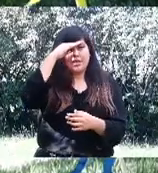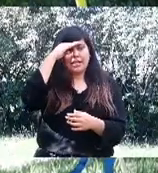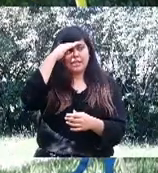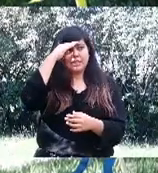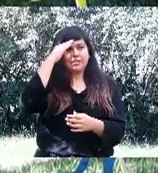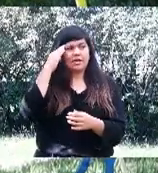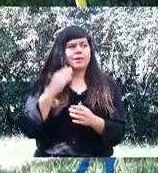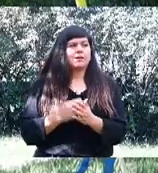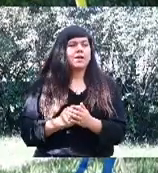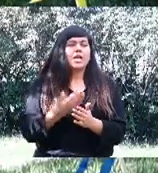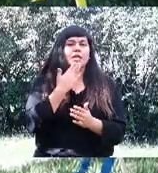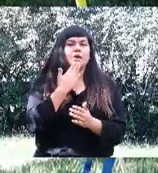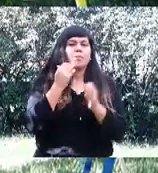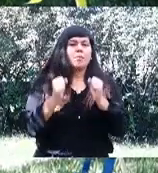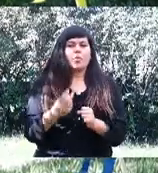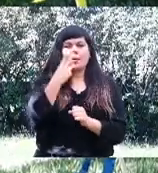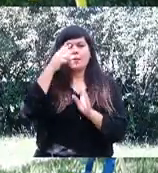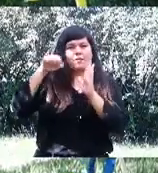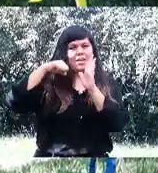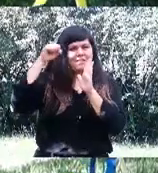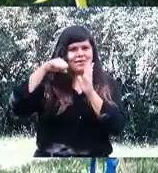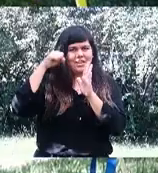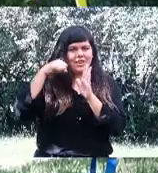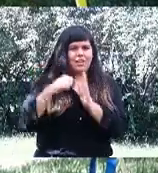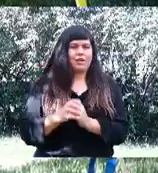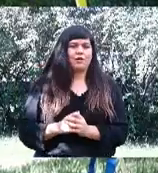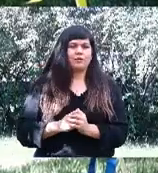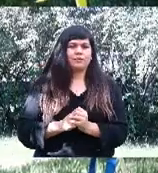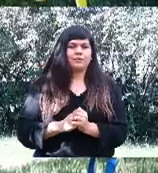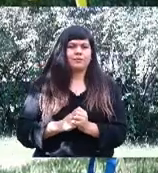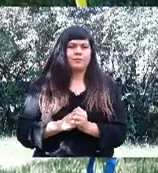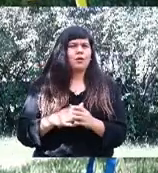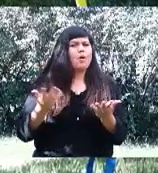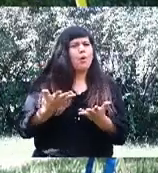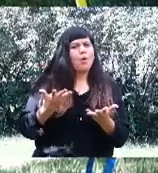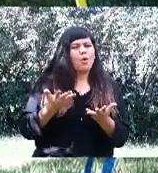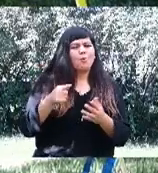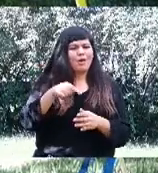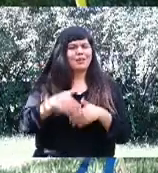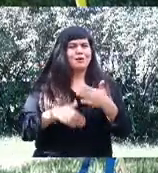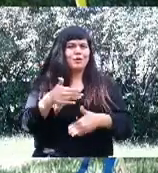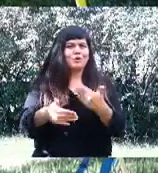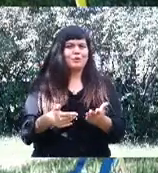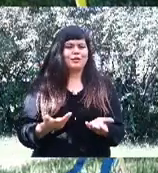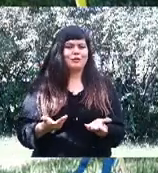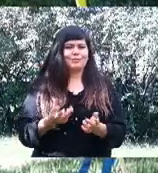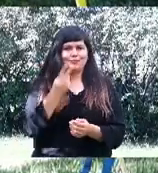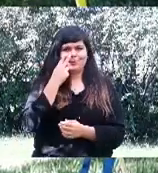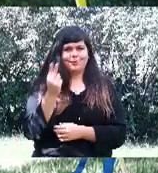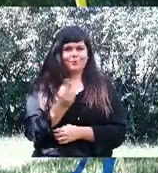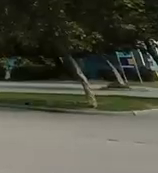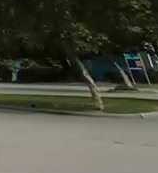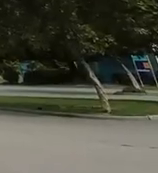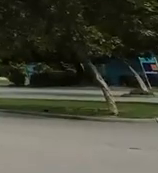y podríamos Ver un video respecto al a a Cómo fue un poco este proceso